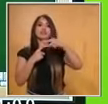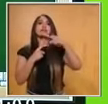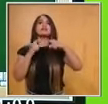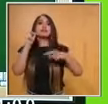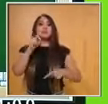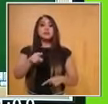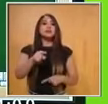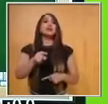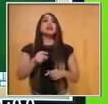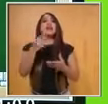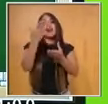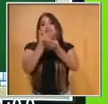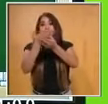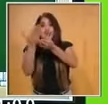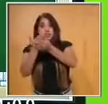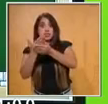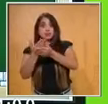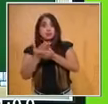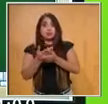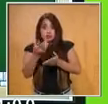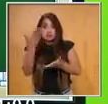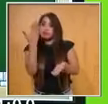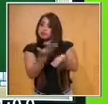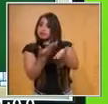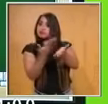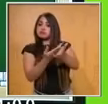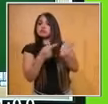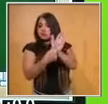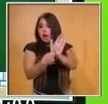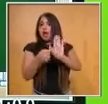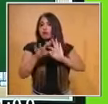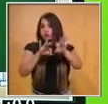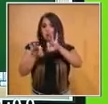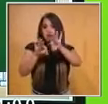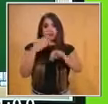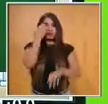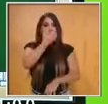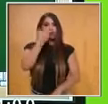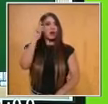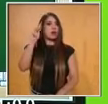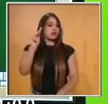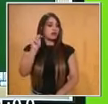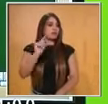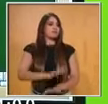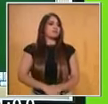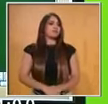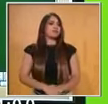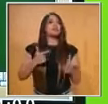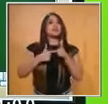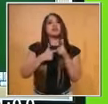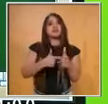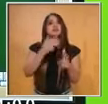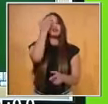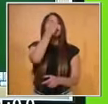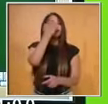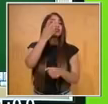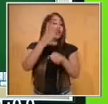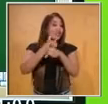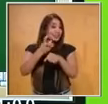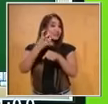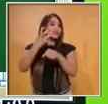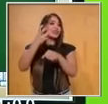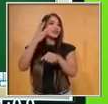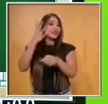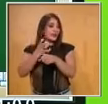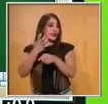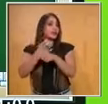las evidencias para poder comprobar que están trabajando aquí con nosotros en Escuela TV. Continuamos con tercero y cuarto de primaria. Ya están